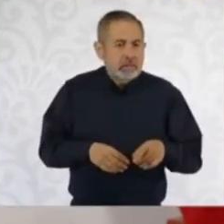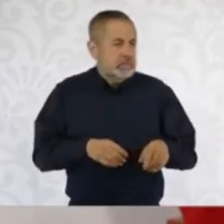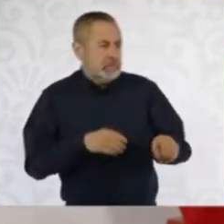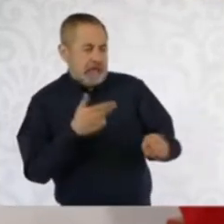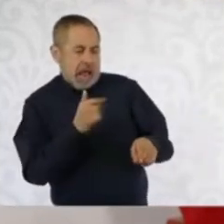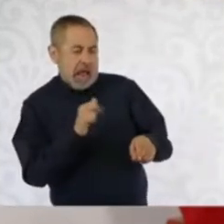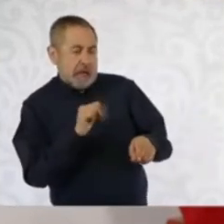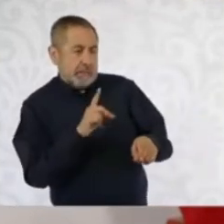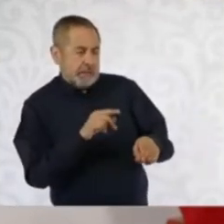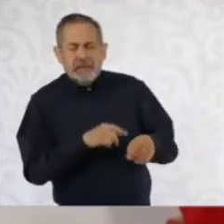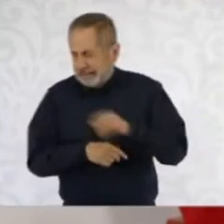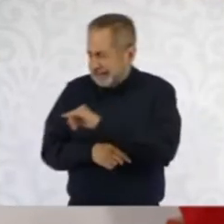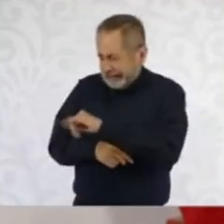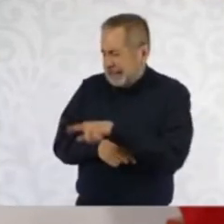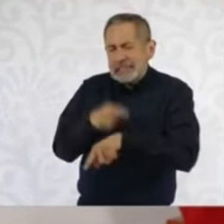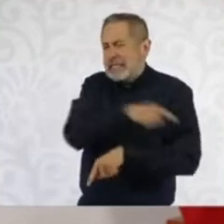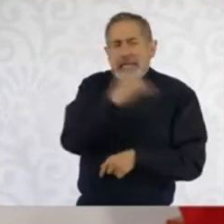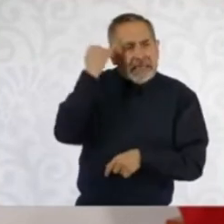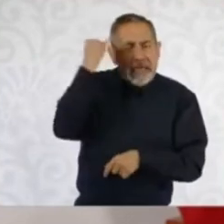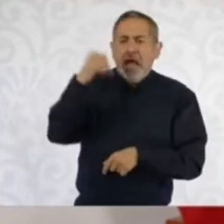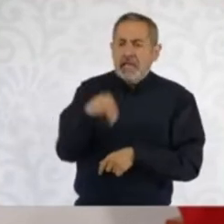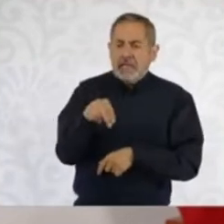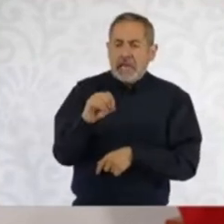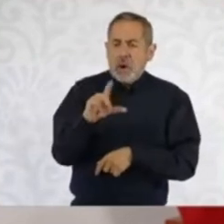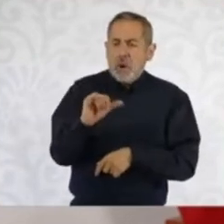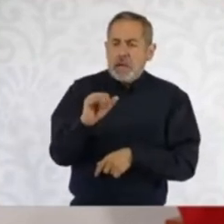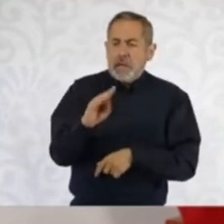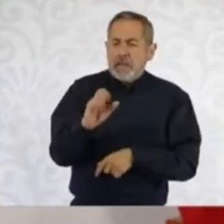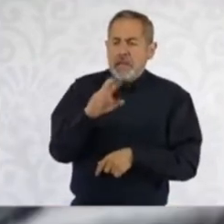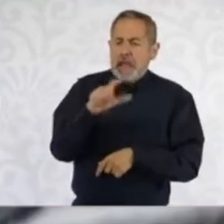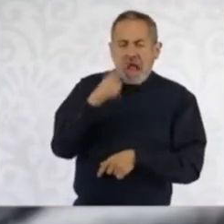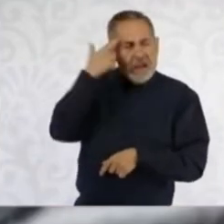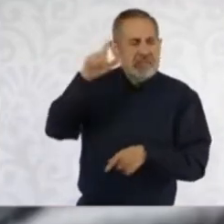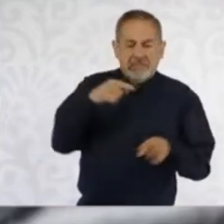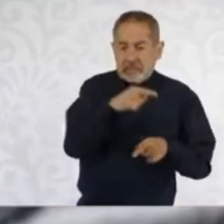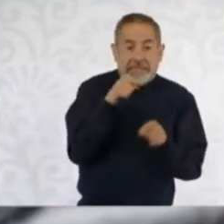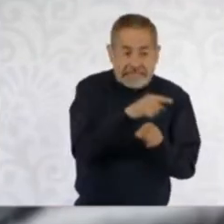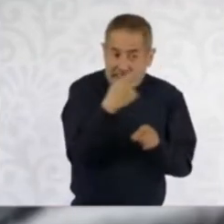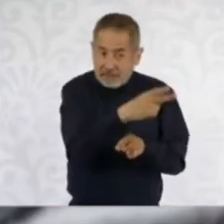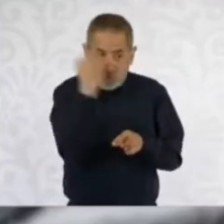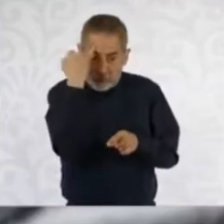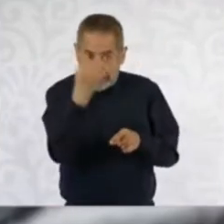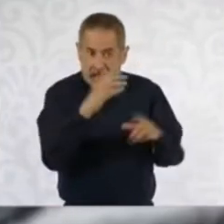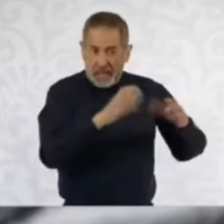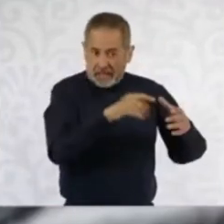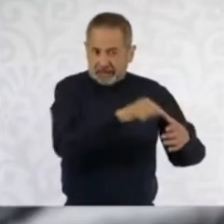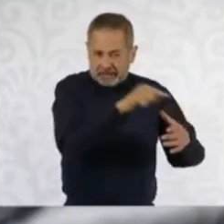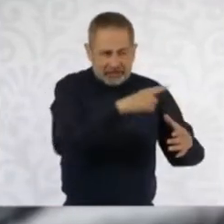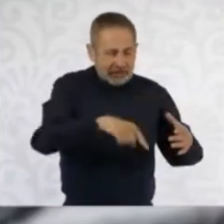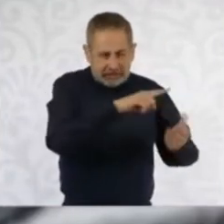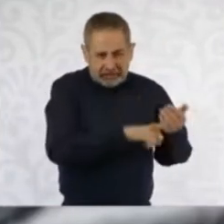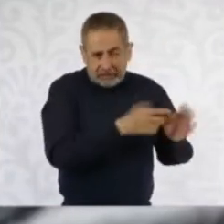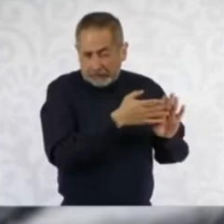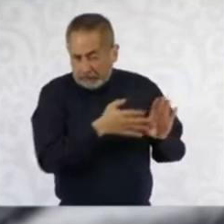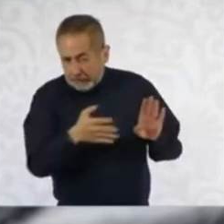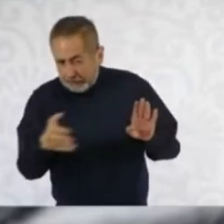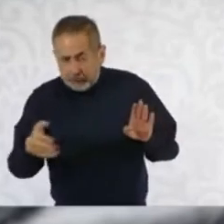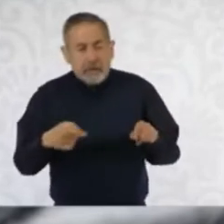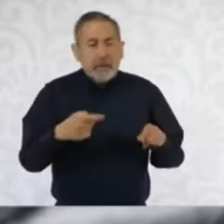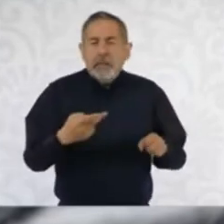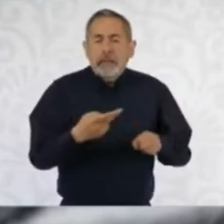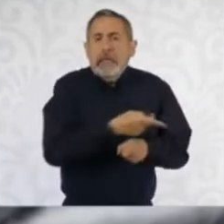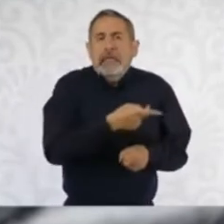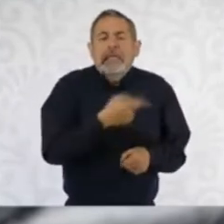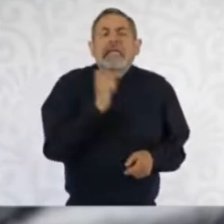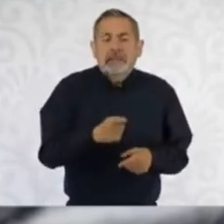la visión neoliberal. Esa visión lo que